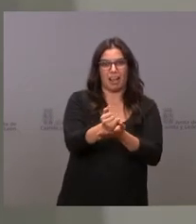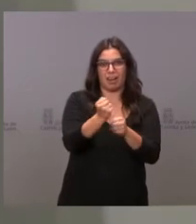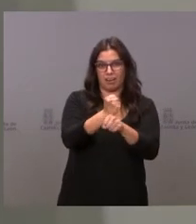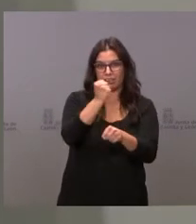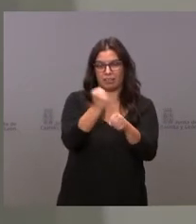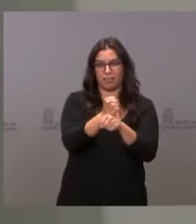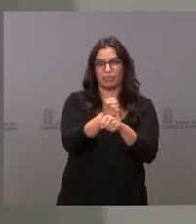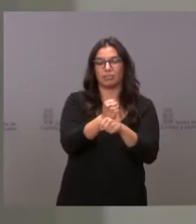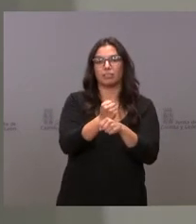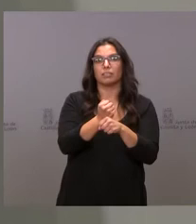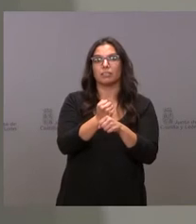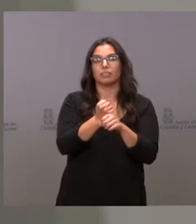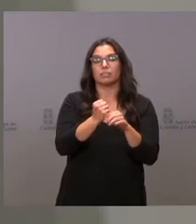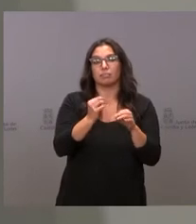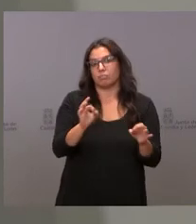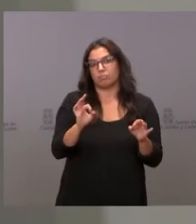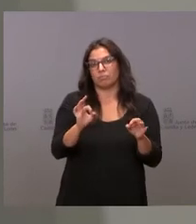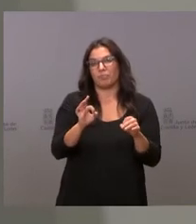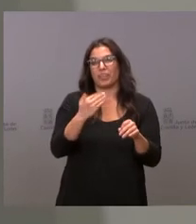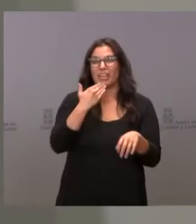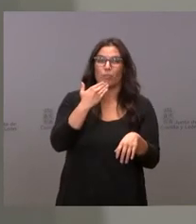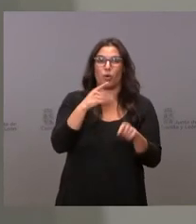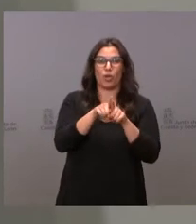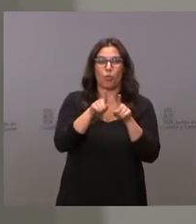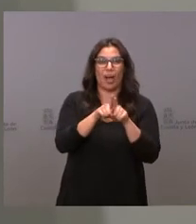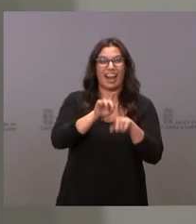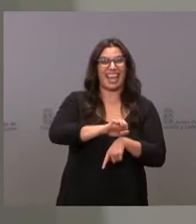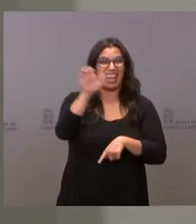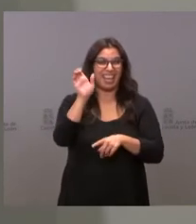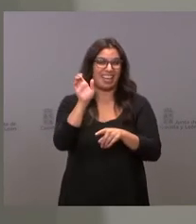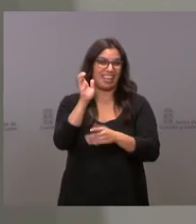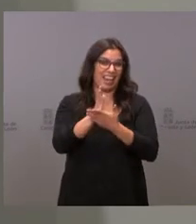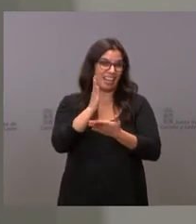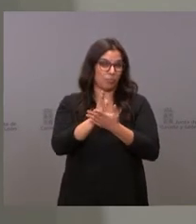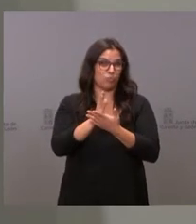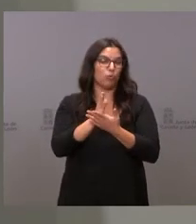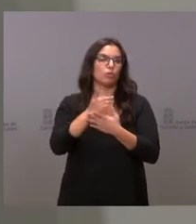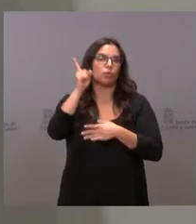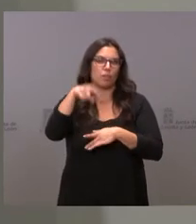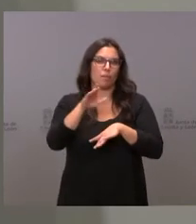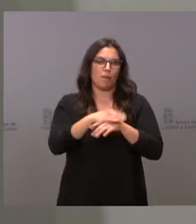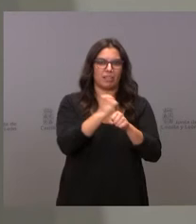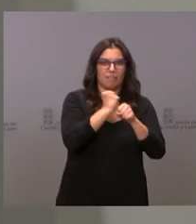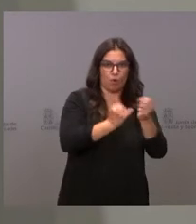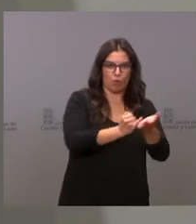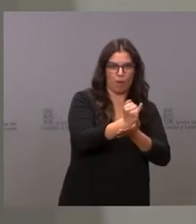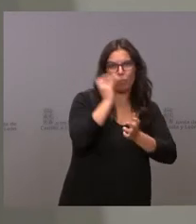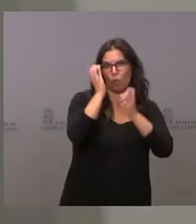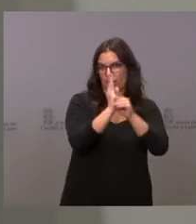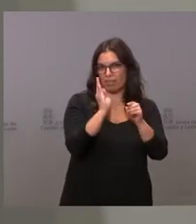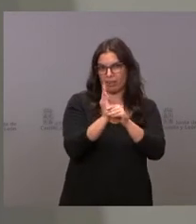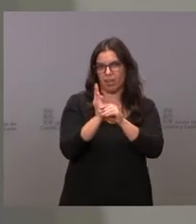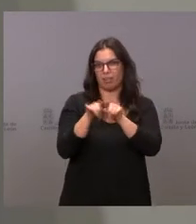denominarlo, una especie de Erasmus también para nuestro campo, nuestra ganadería. Se trata